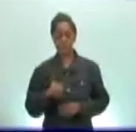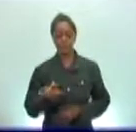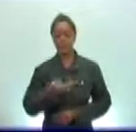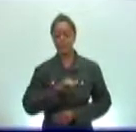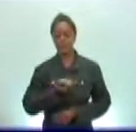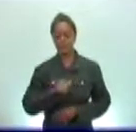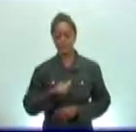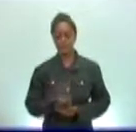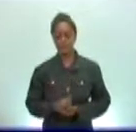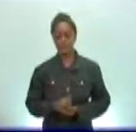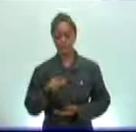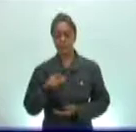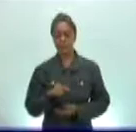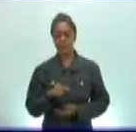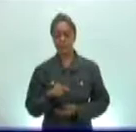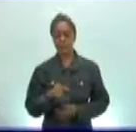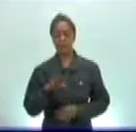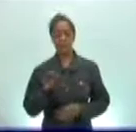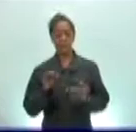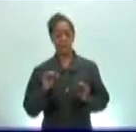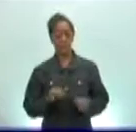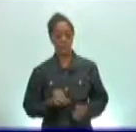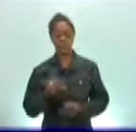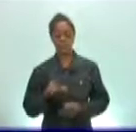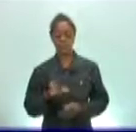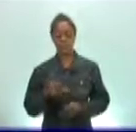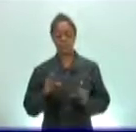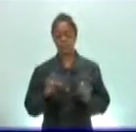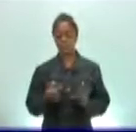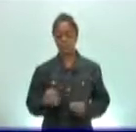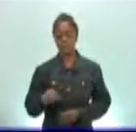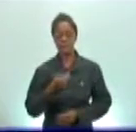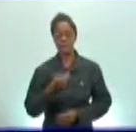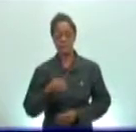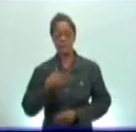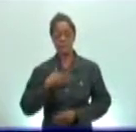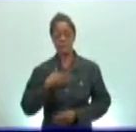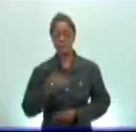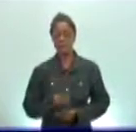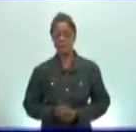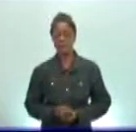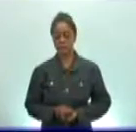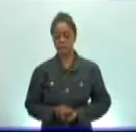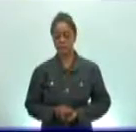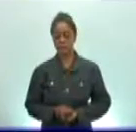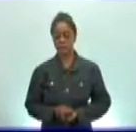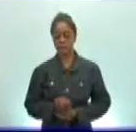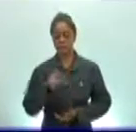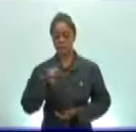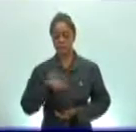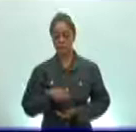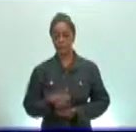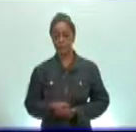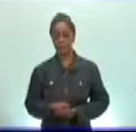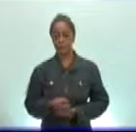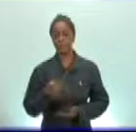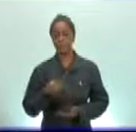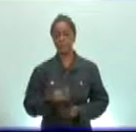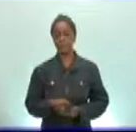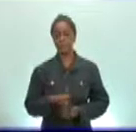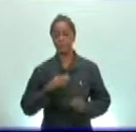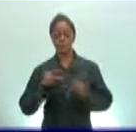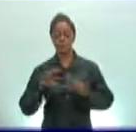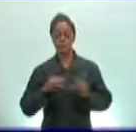también estarás en condiciones de emitir tu opinión personal. Ahora vamos a